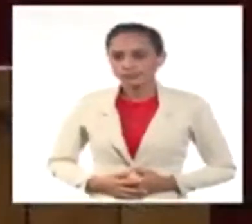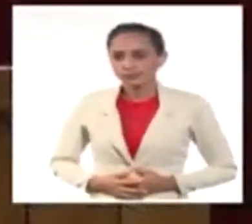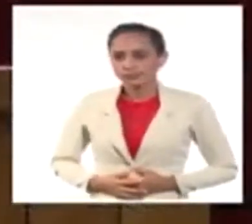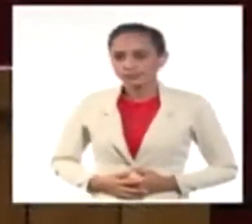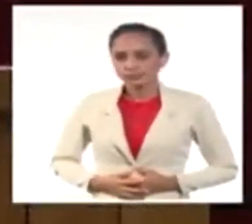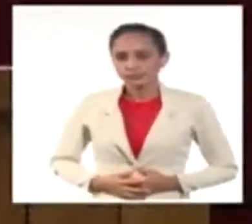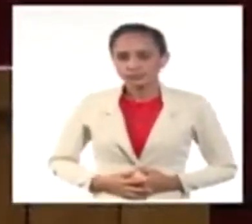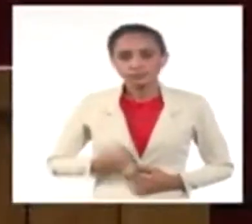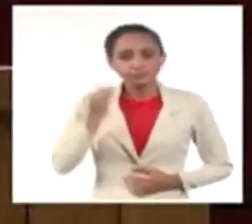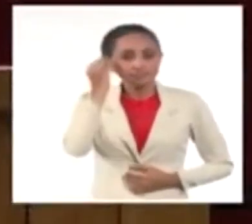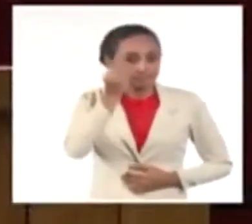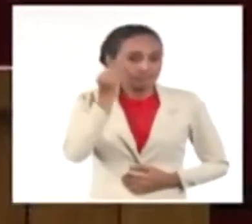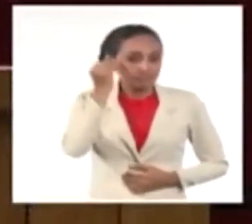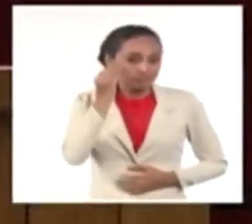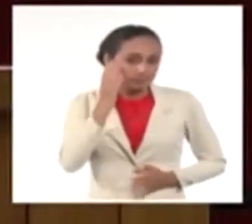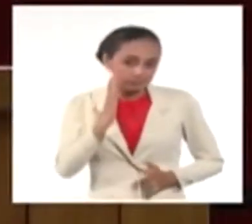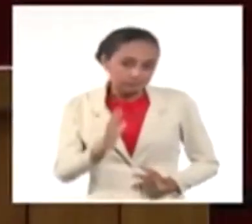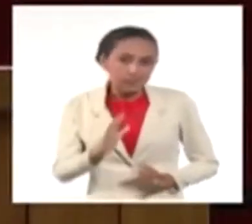además